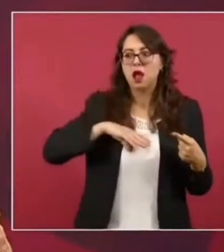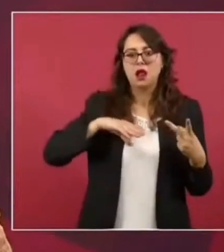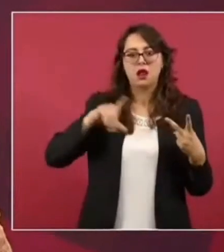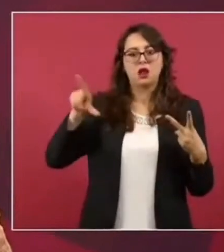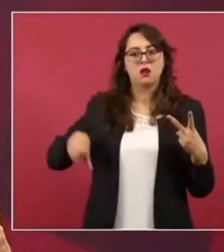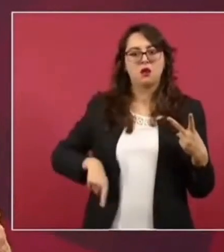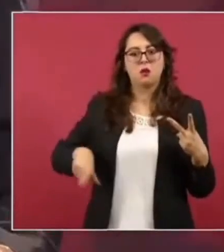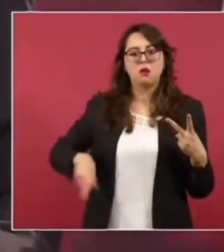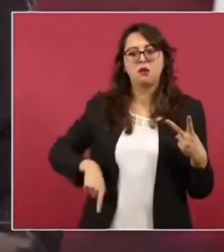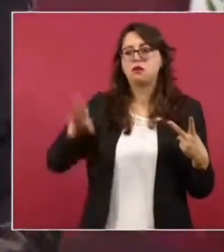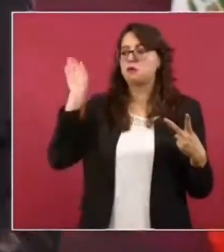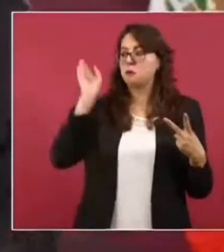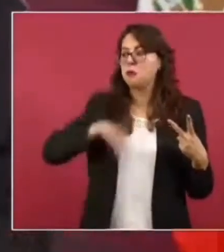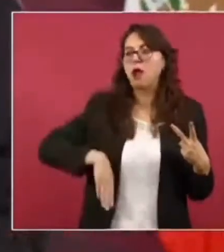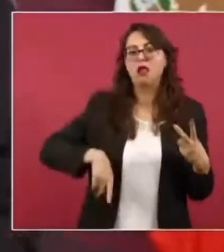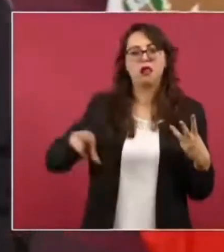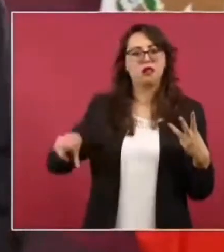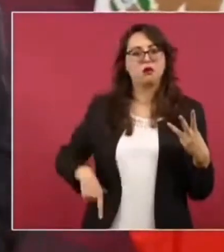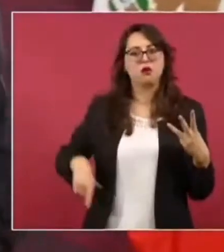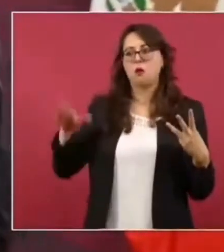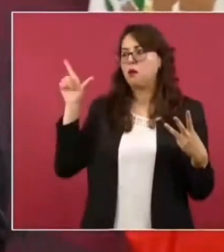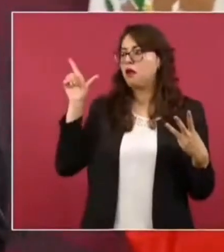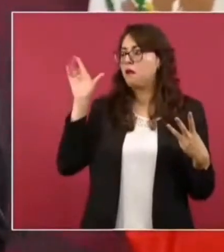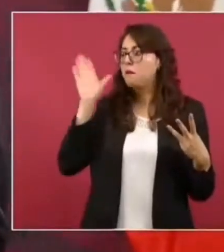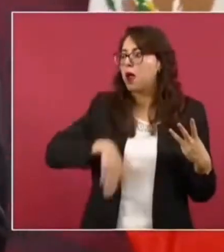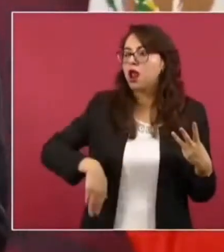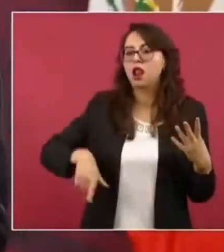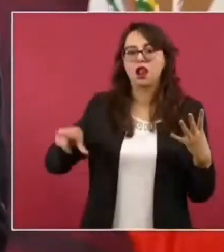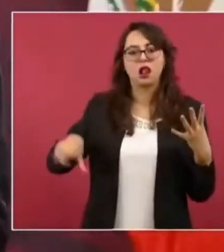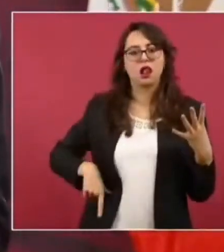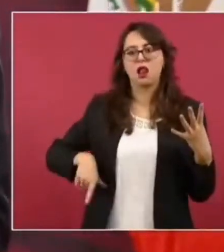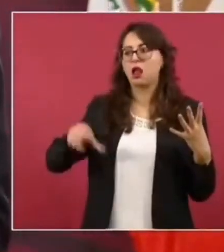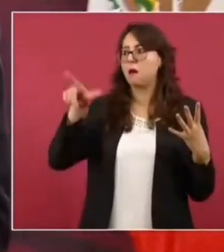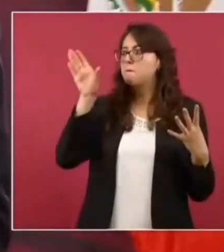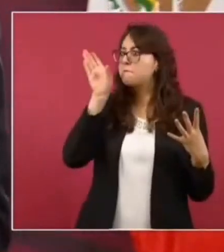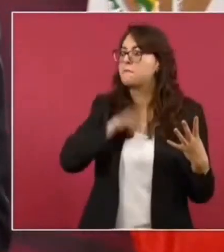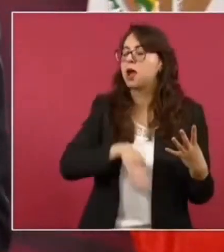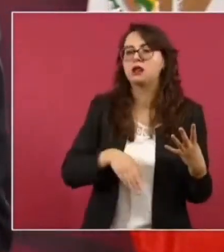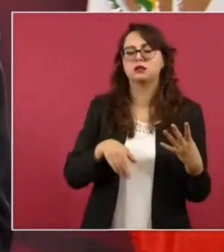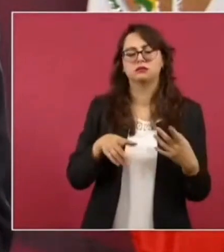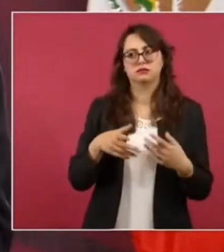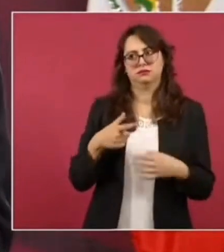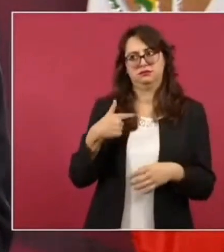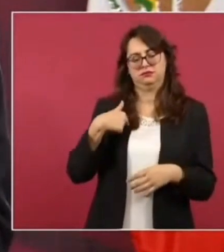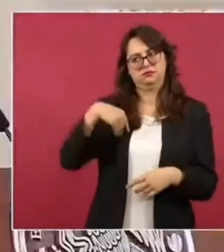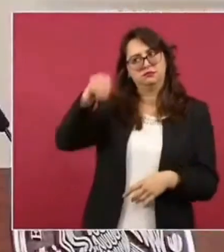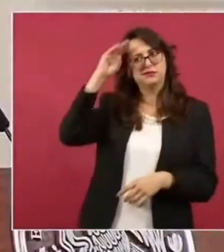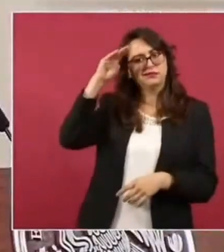Si este pueblo es de los más avispados de México,